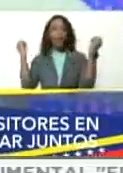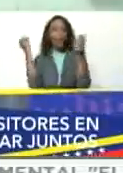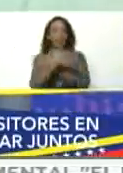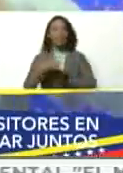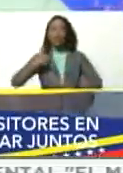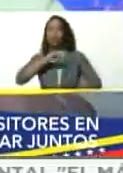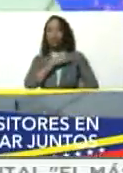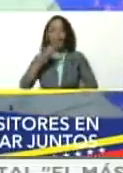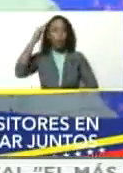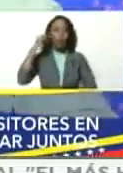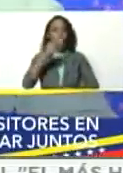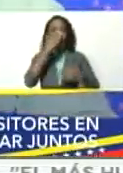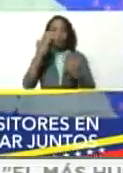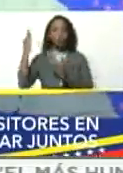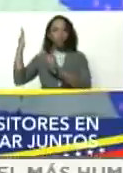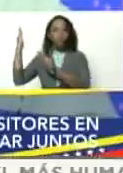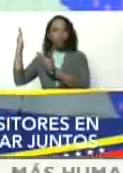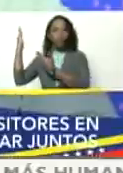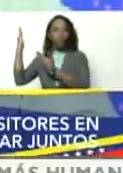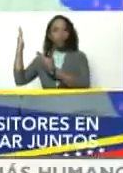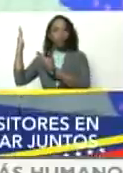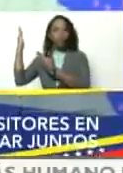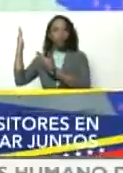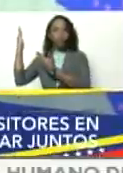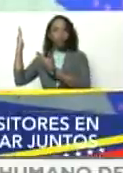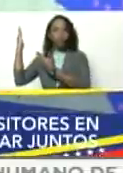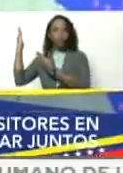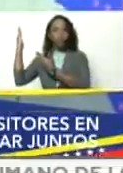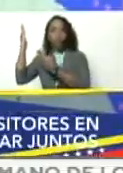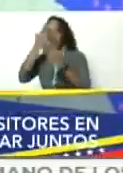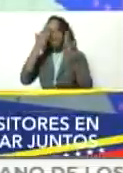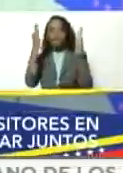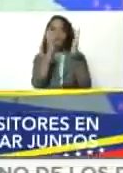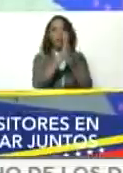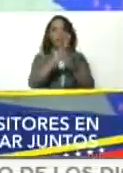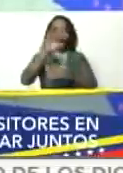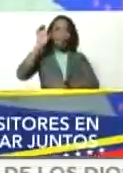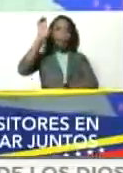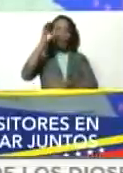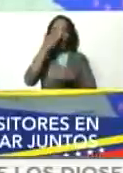los bolivarianos, los chavistas, al frente de la patria.